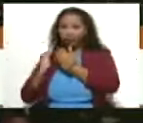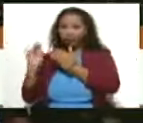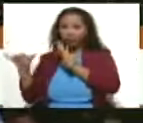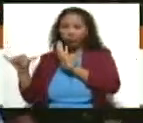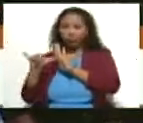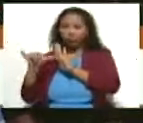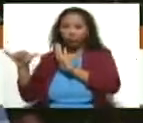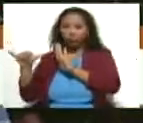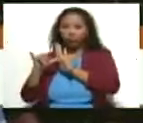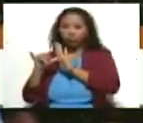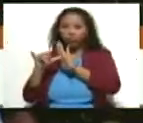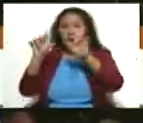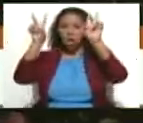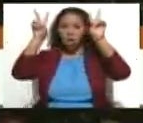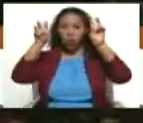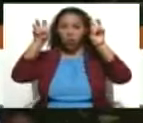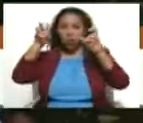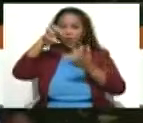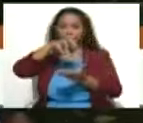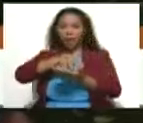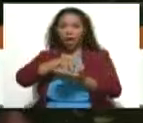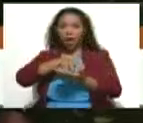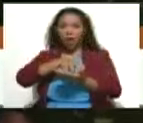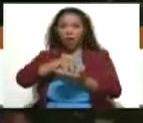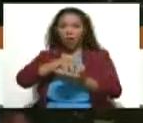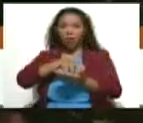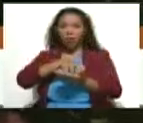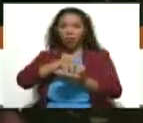Somos vecinos del nuevo estado.